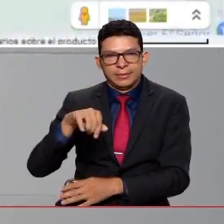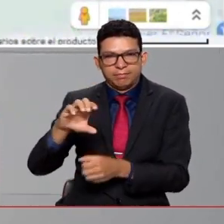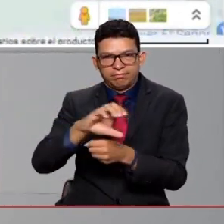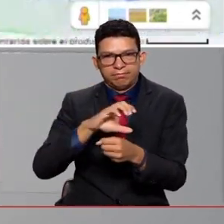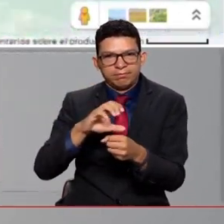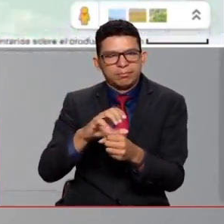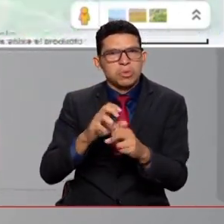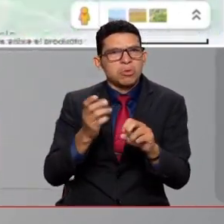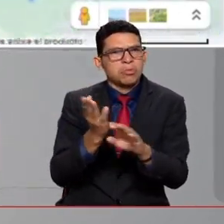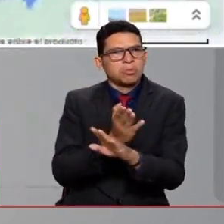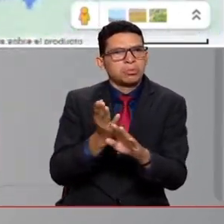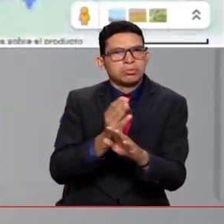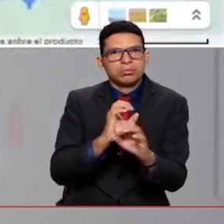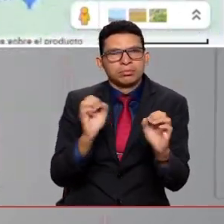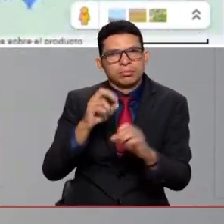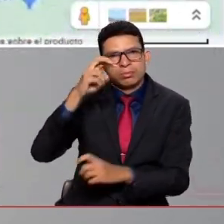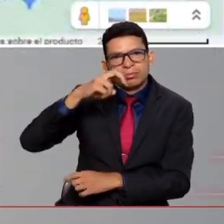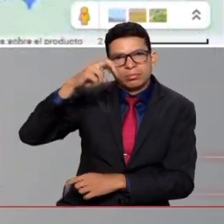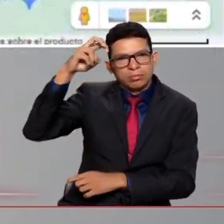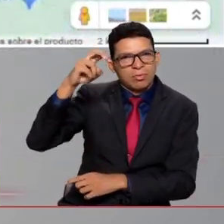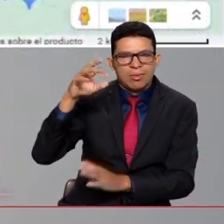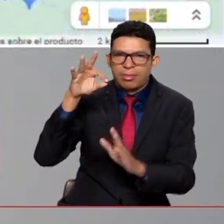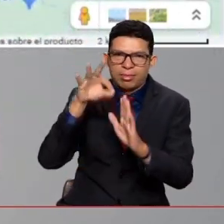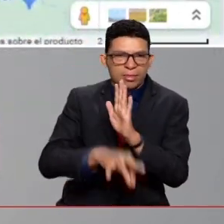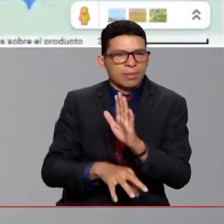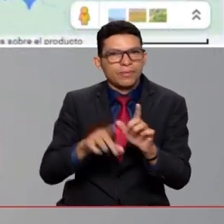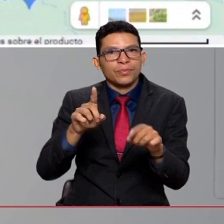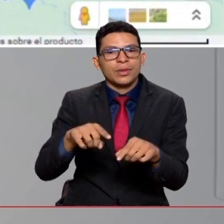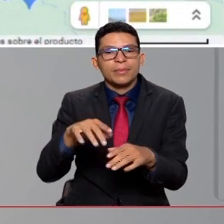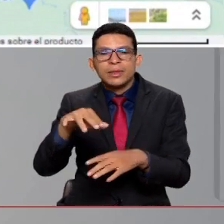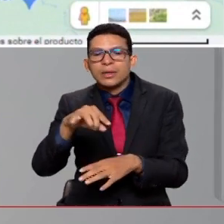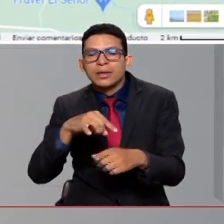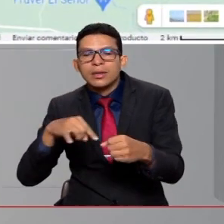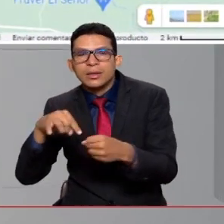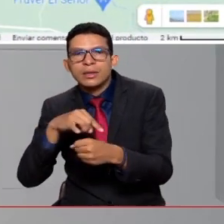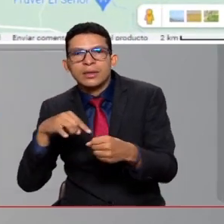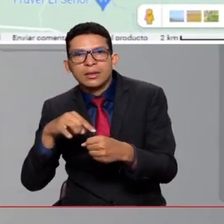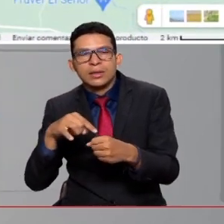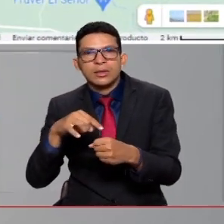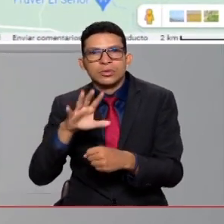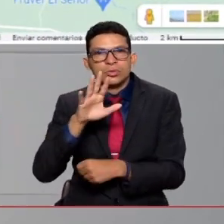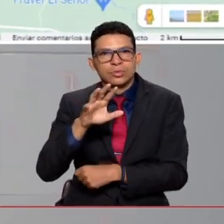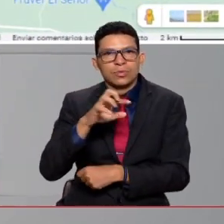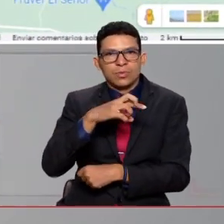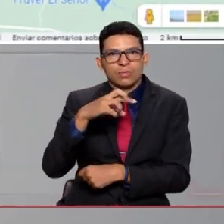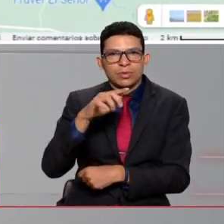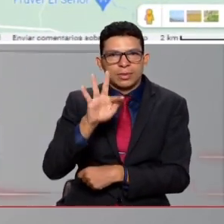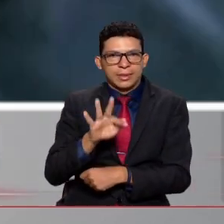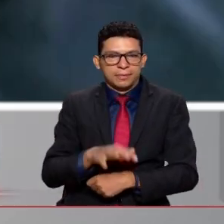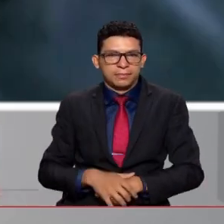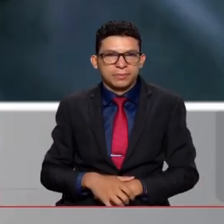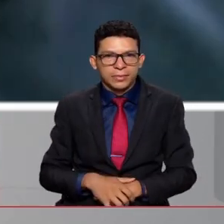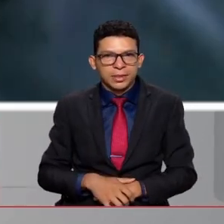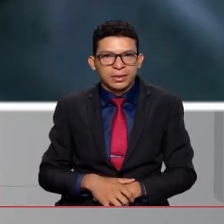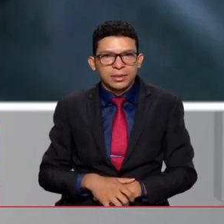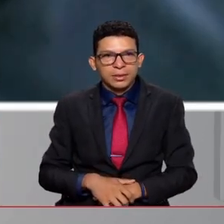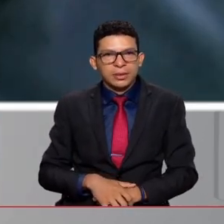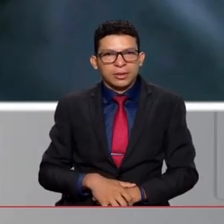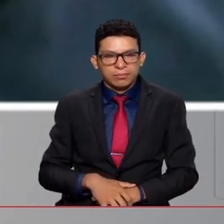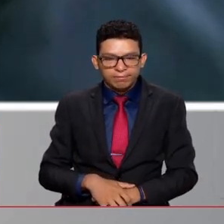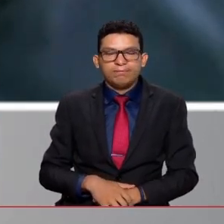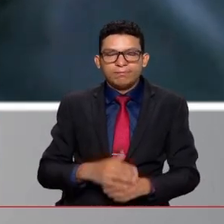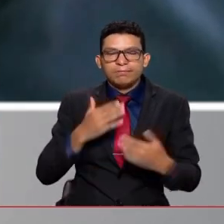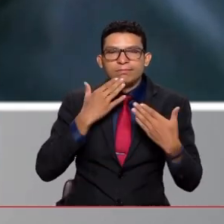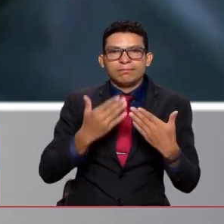tenemos inconveniente en el norte ni en la zona del sector de Puerto Tejada. William, pues muchas gracias